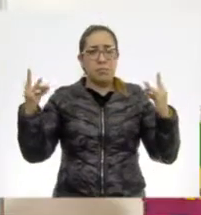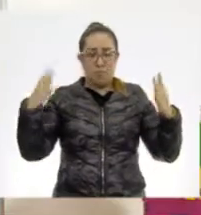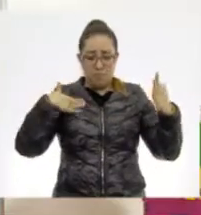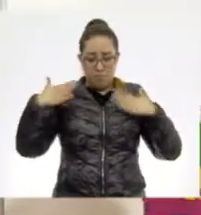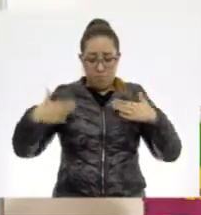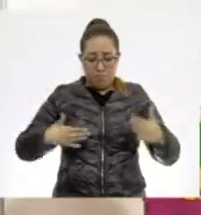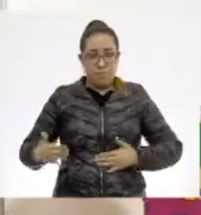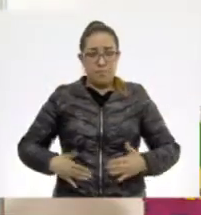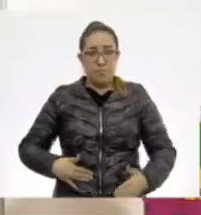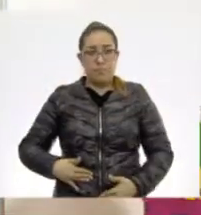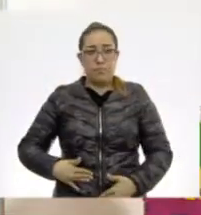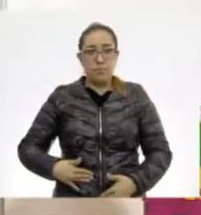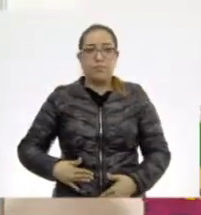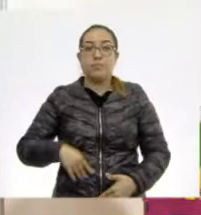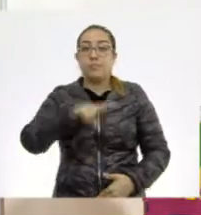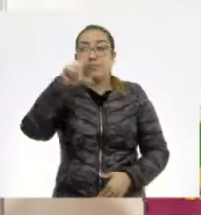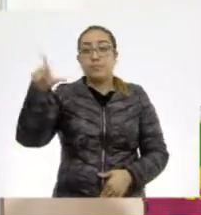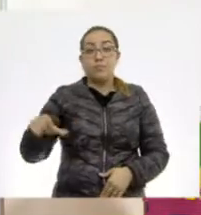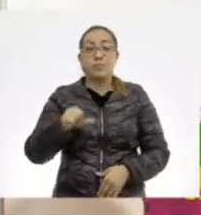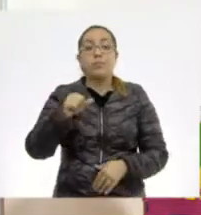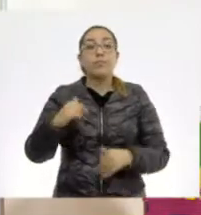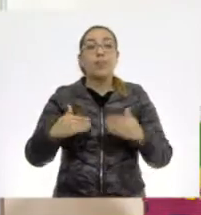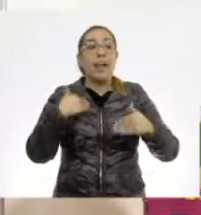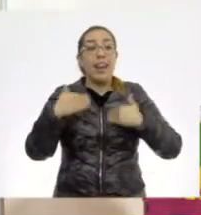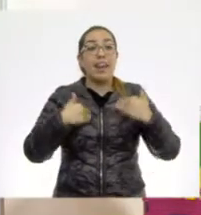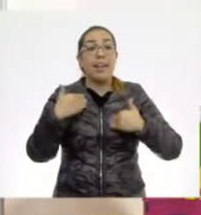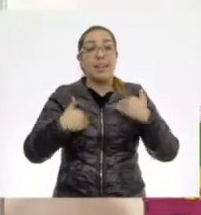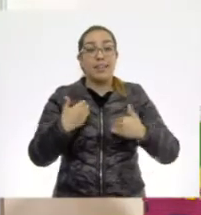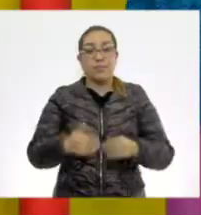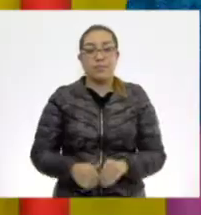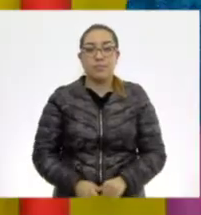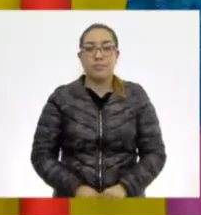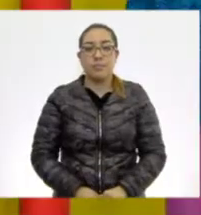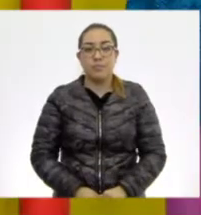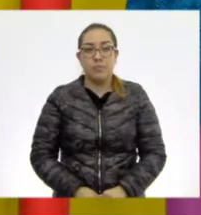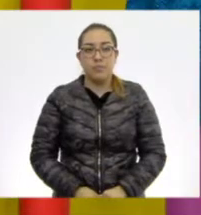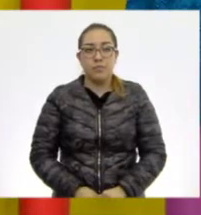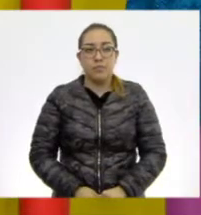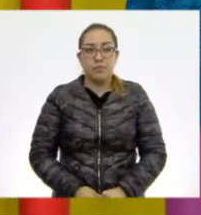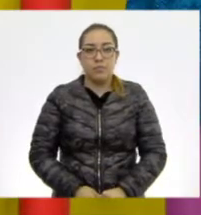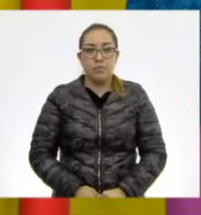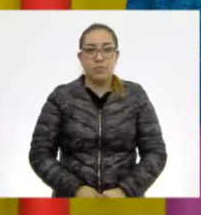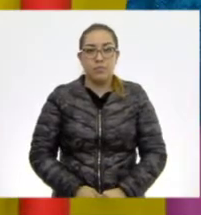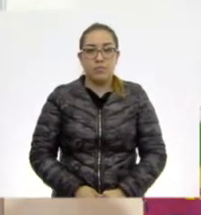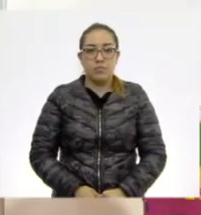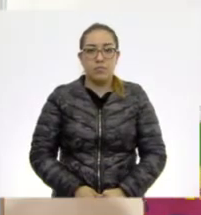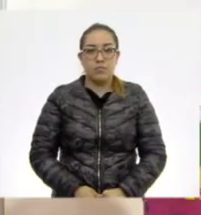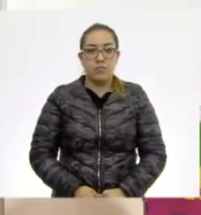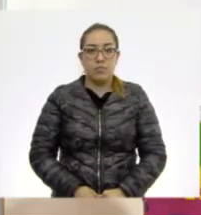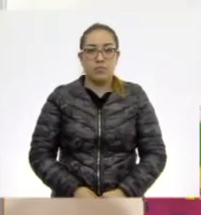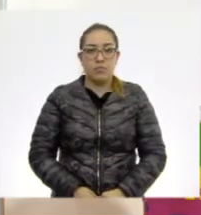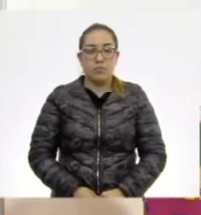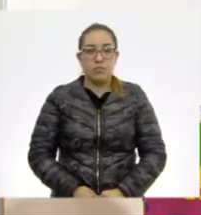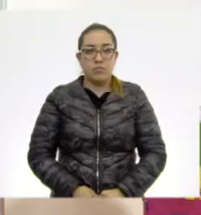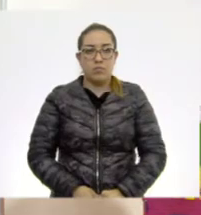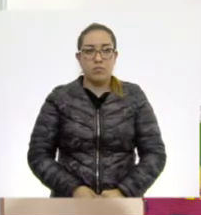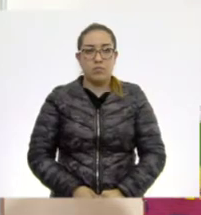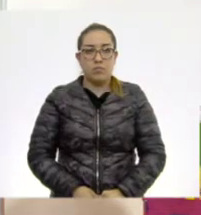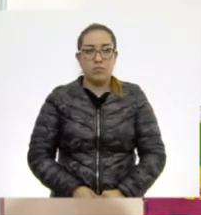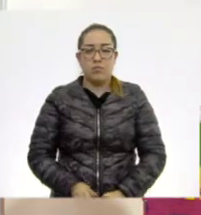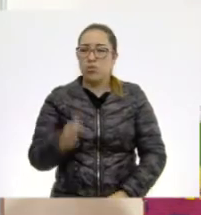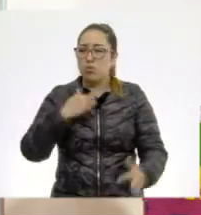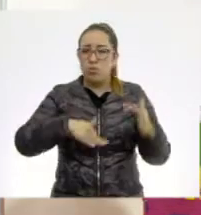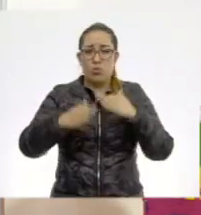alegría. Alegría. A mí me gusta también ser alegre. Que todo lo que hago me